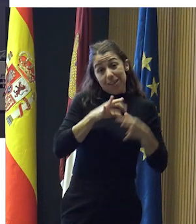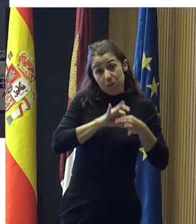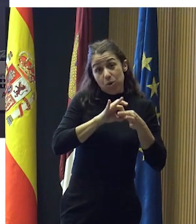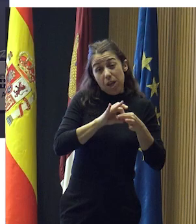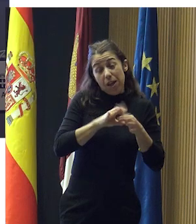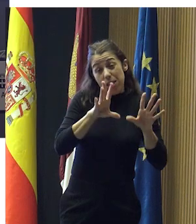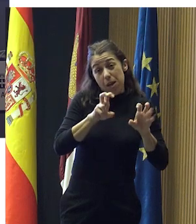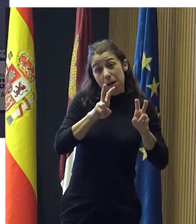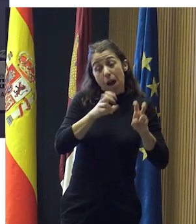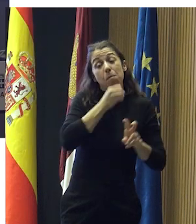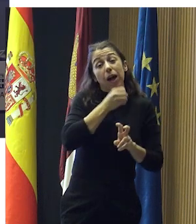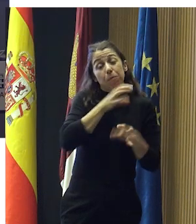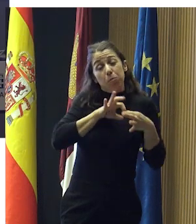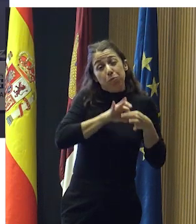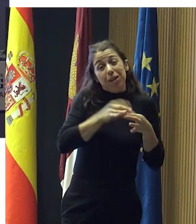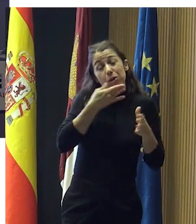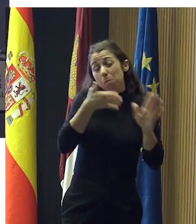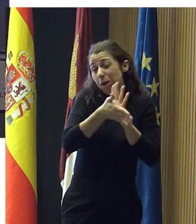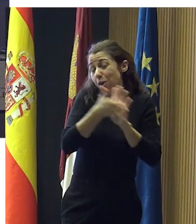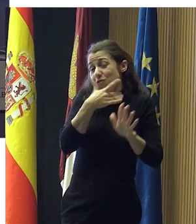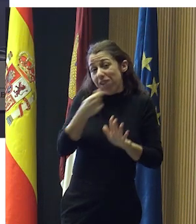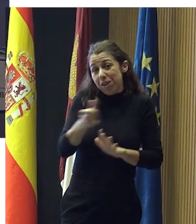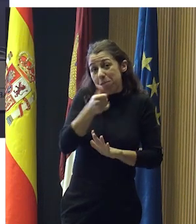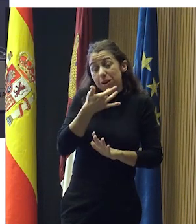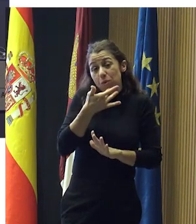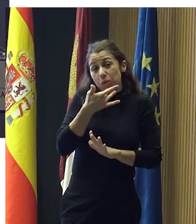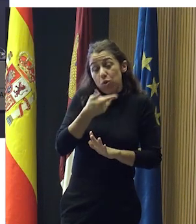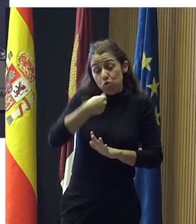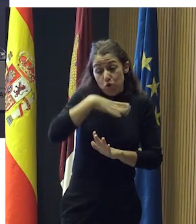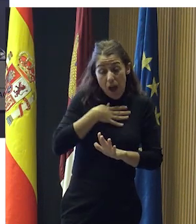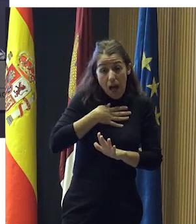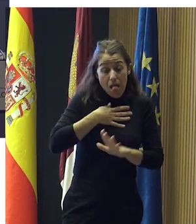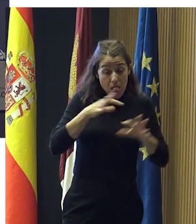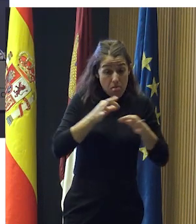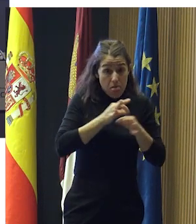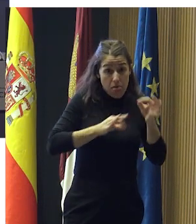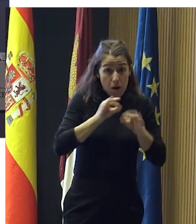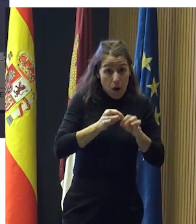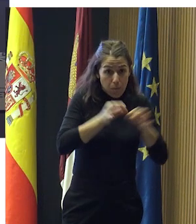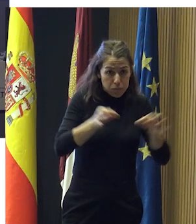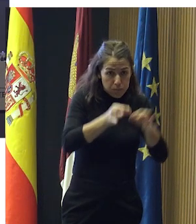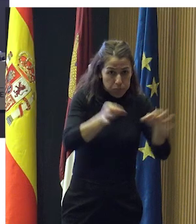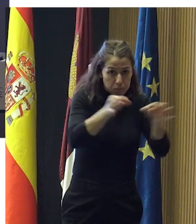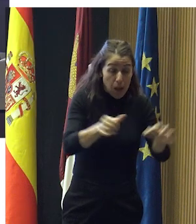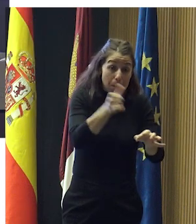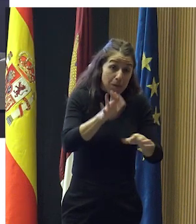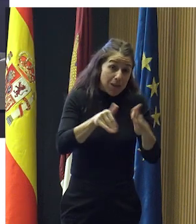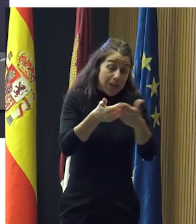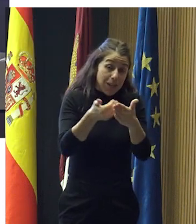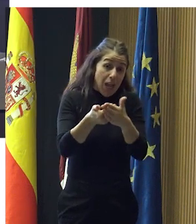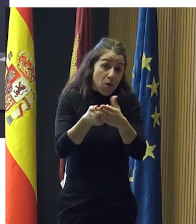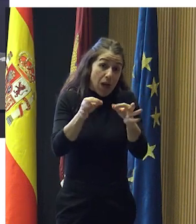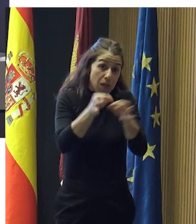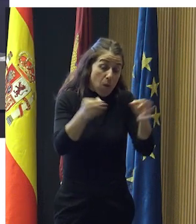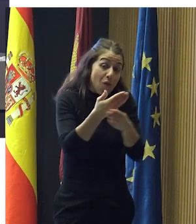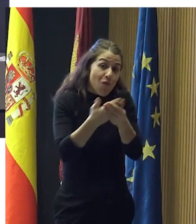al envejecimiento. Y eso tiene una explicación muy sencilla, y es que cuanto más se dividen nuestras células, más fácil es que llegue un momento en que haya un fallo